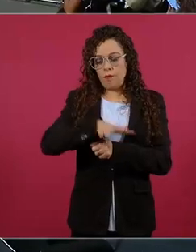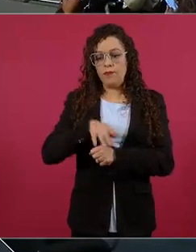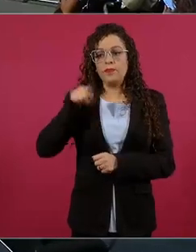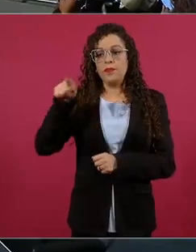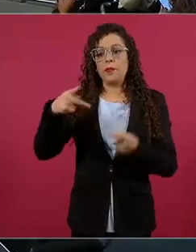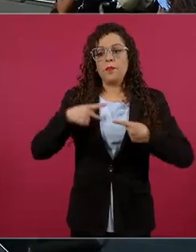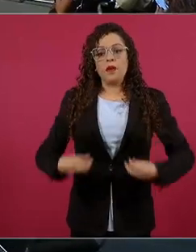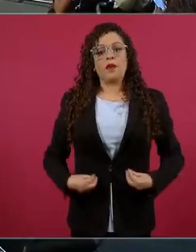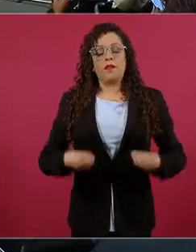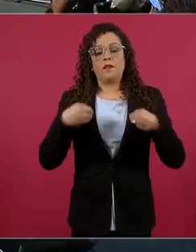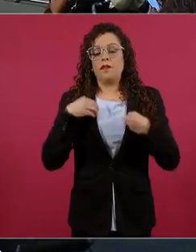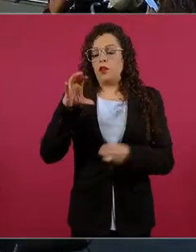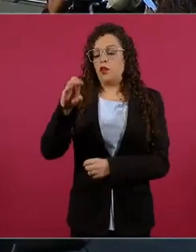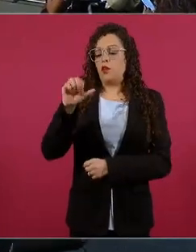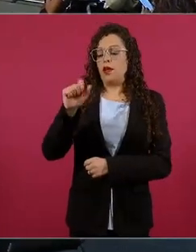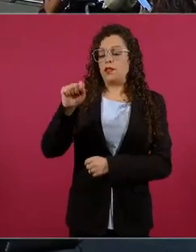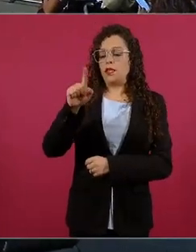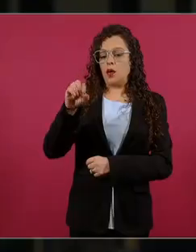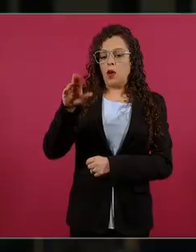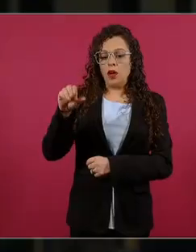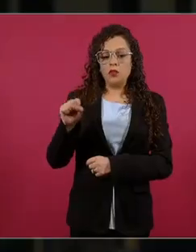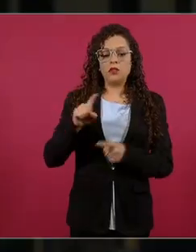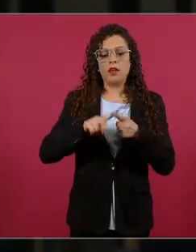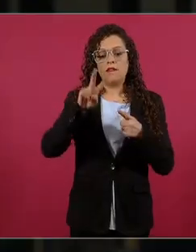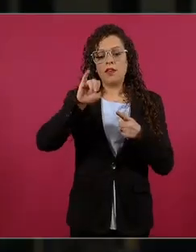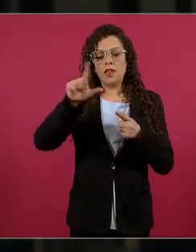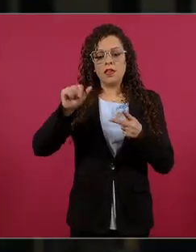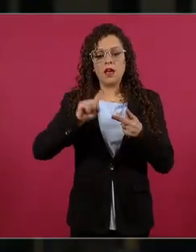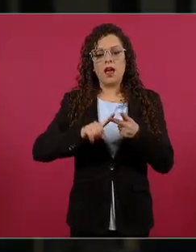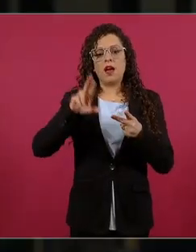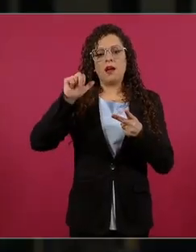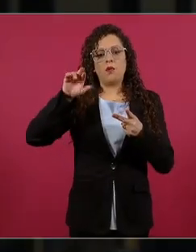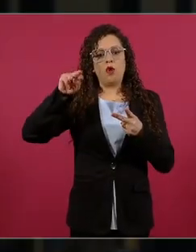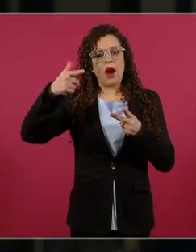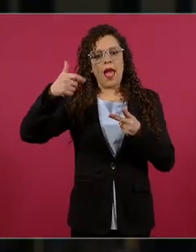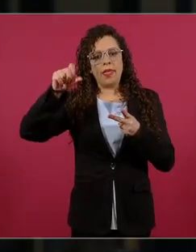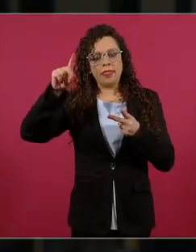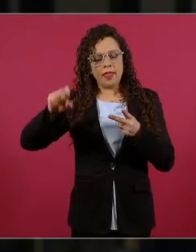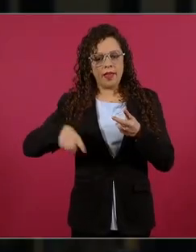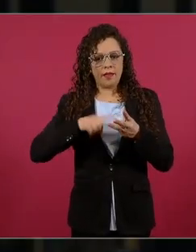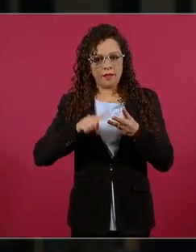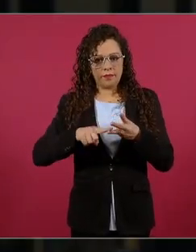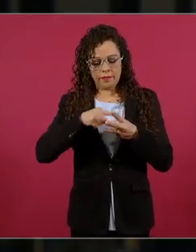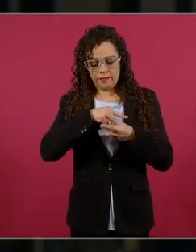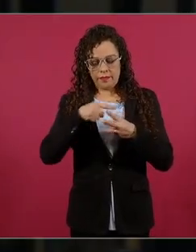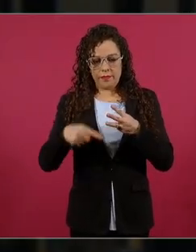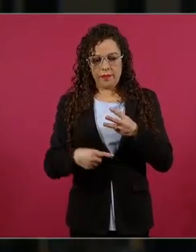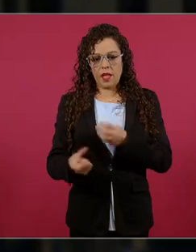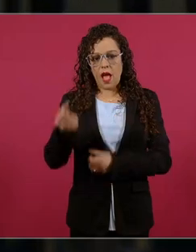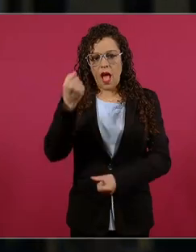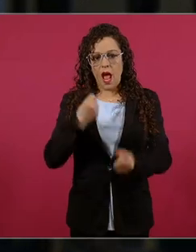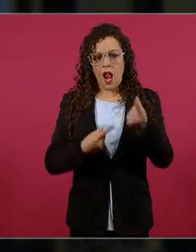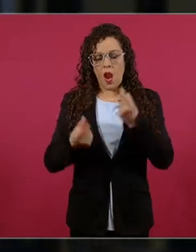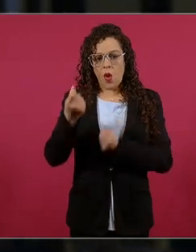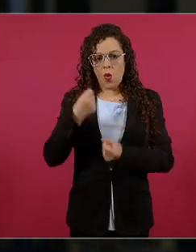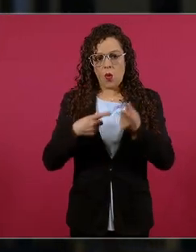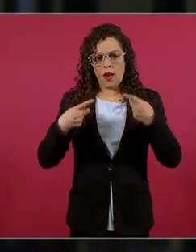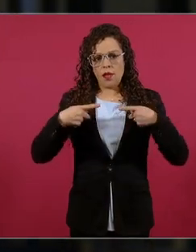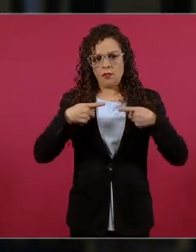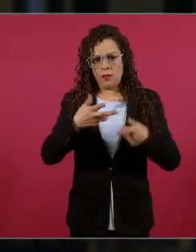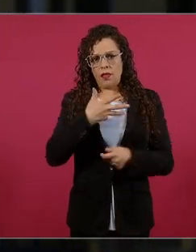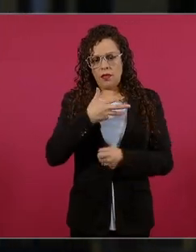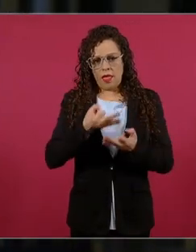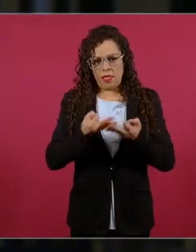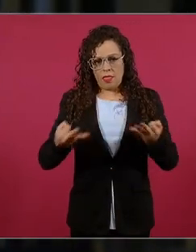de Villa Allende, Rabón Grande y algunos ejidos se sienten abandonados por las autoridades federales, por